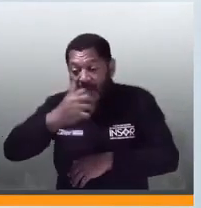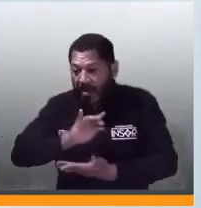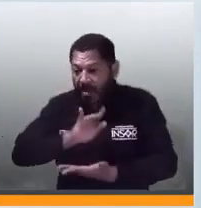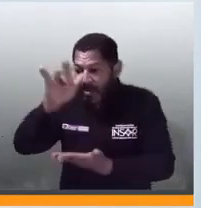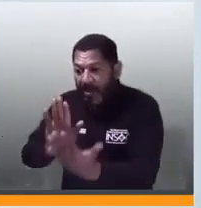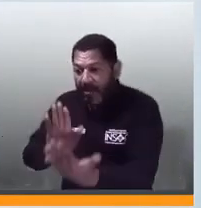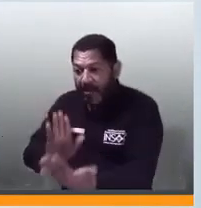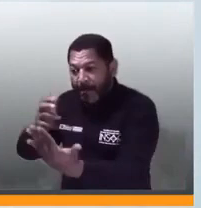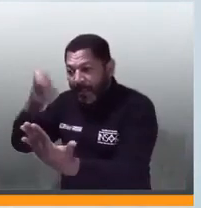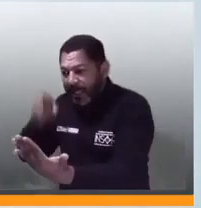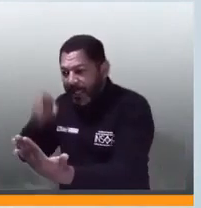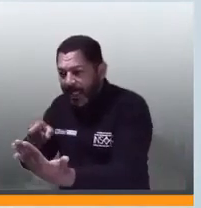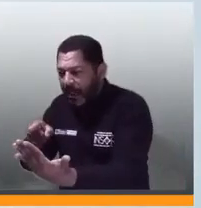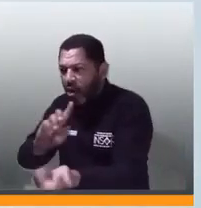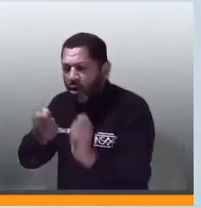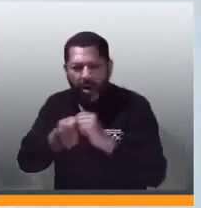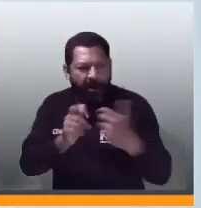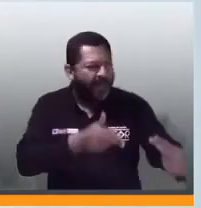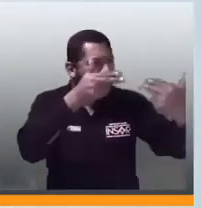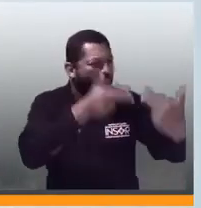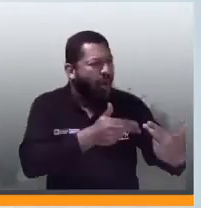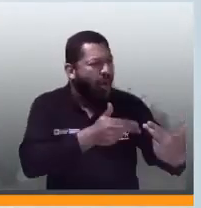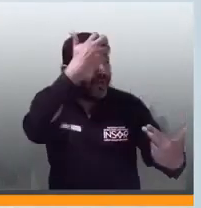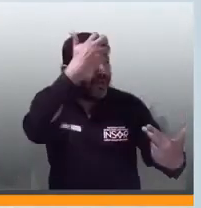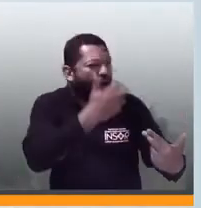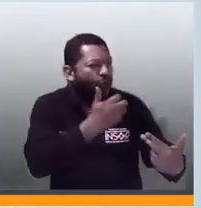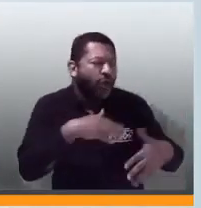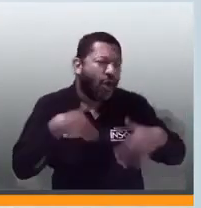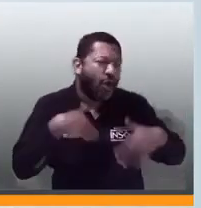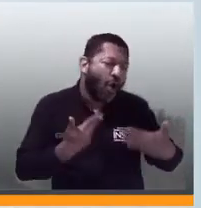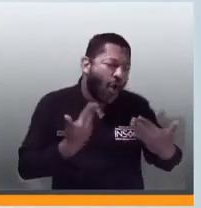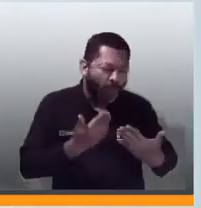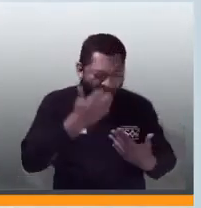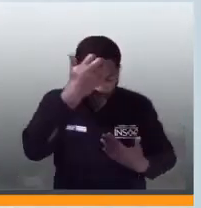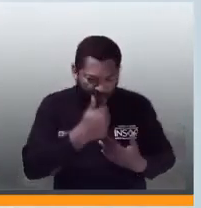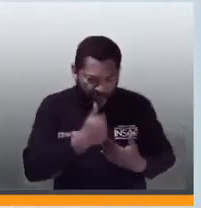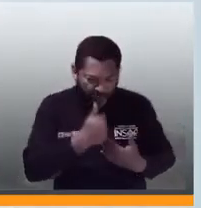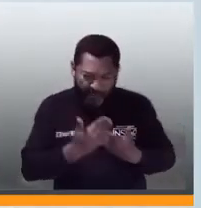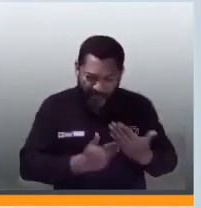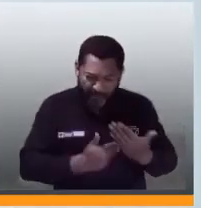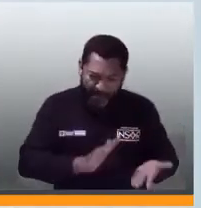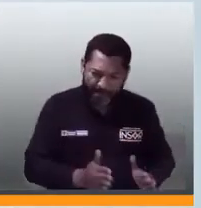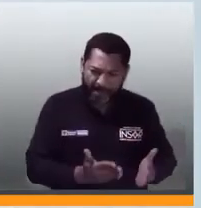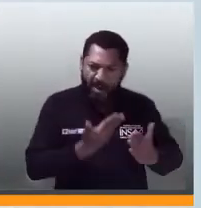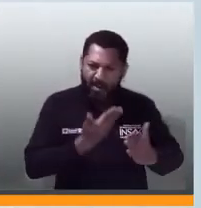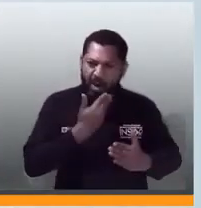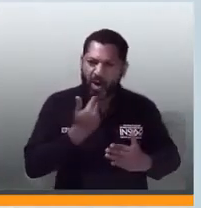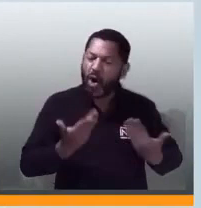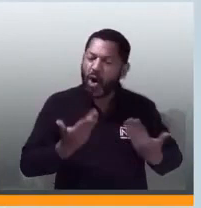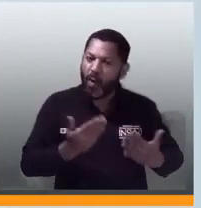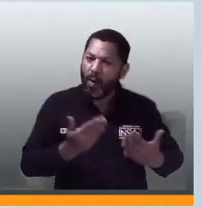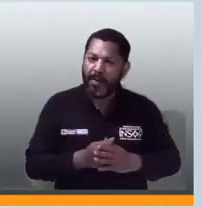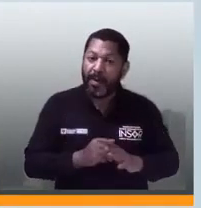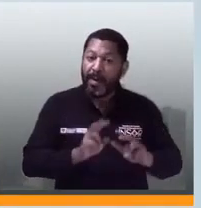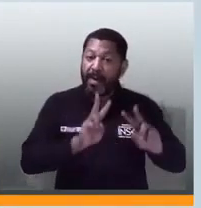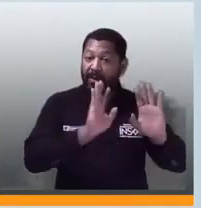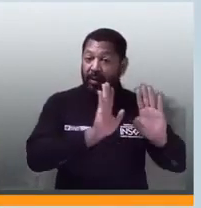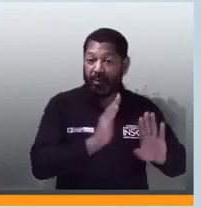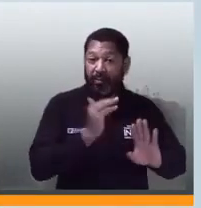causa mucha inquietud y cada vez queremos aprender y mejorar más en temáticas de evaluación, pues en